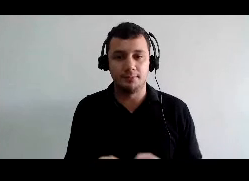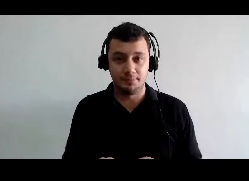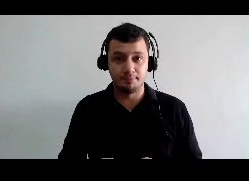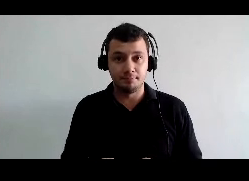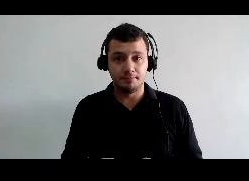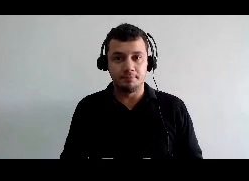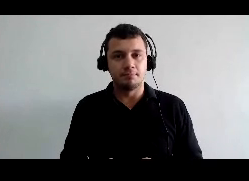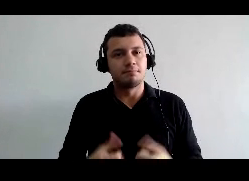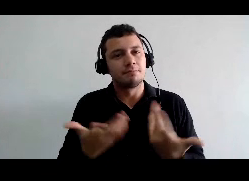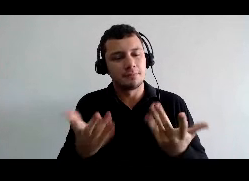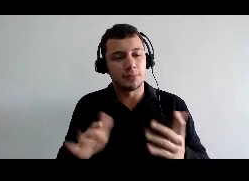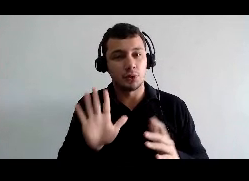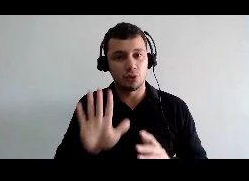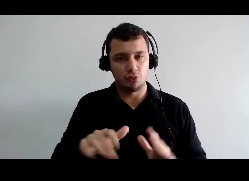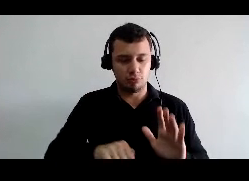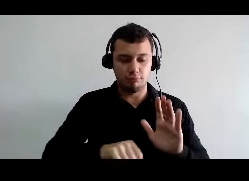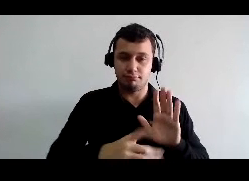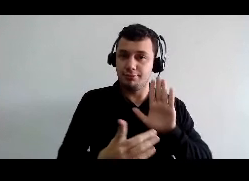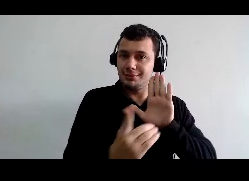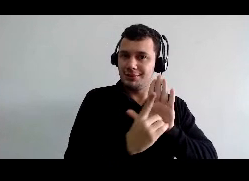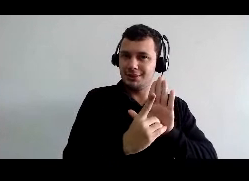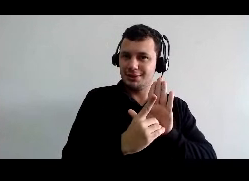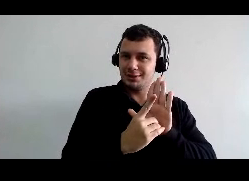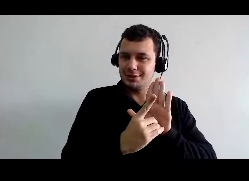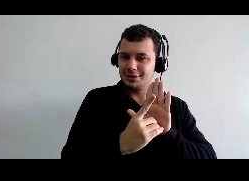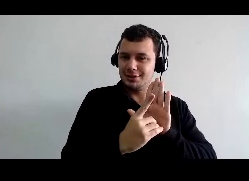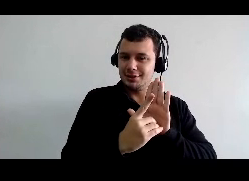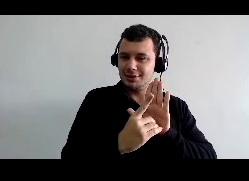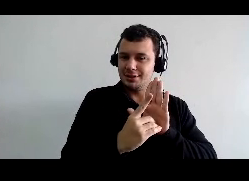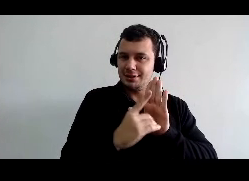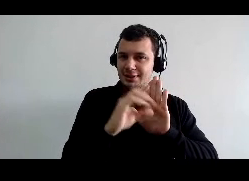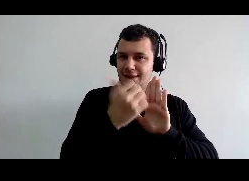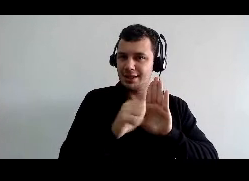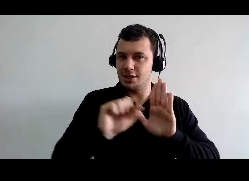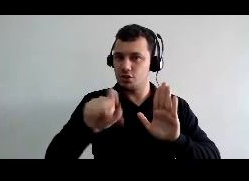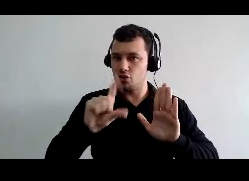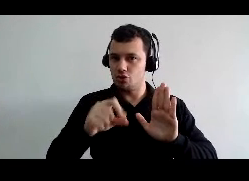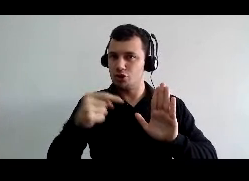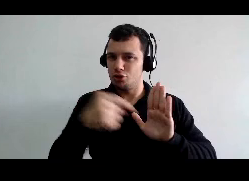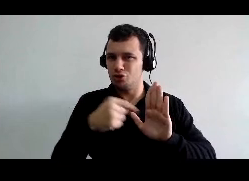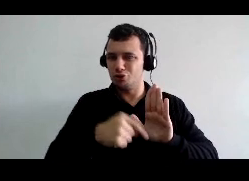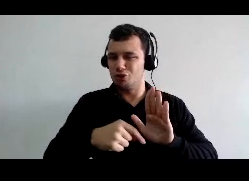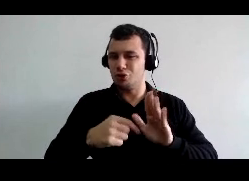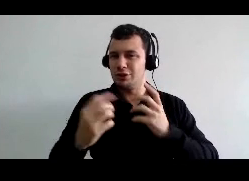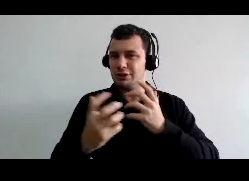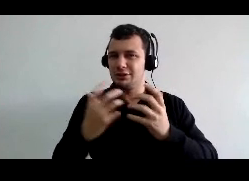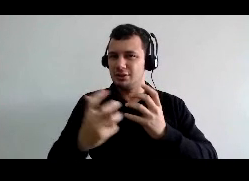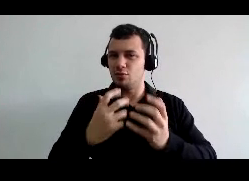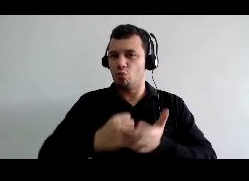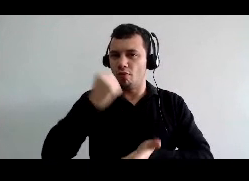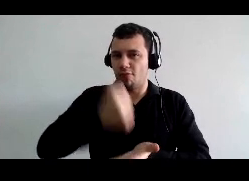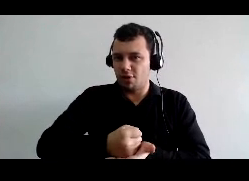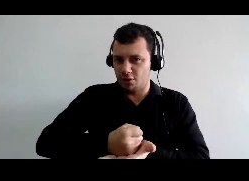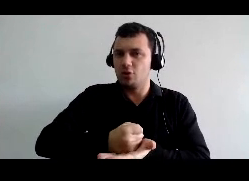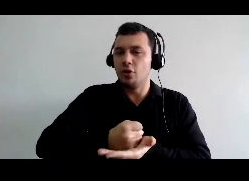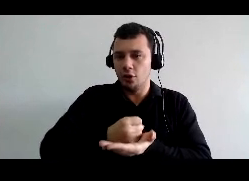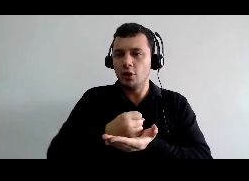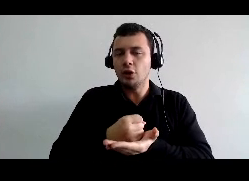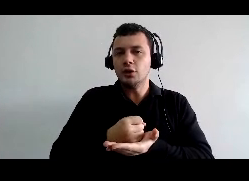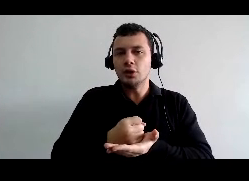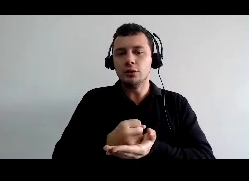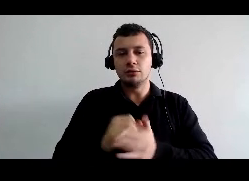al decreto 1011, ¿cierto? Que es el sistema obligatorio de garantía de calidad, si nos vamos a la resolución 2003